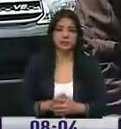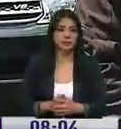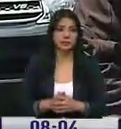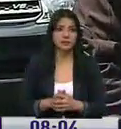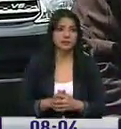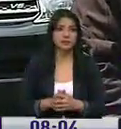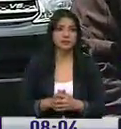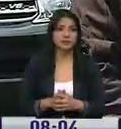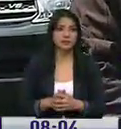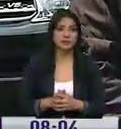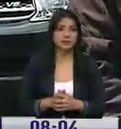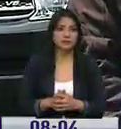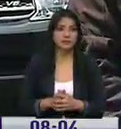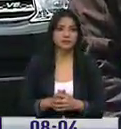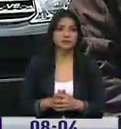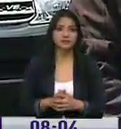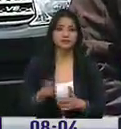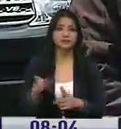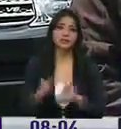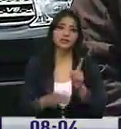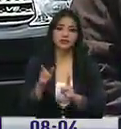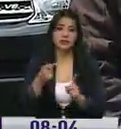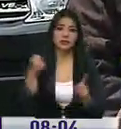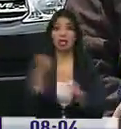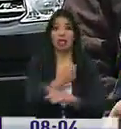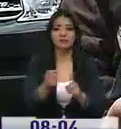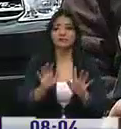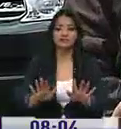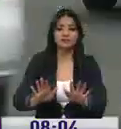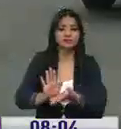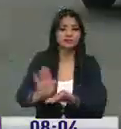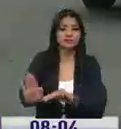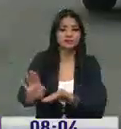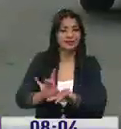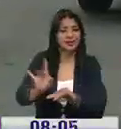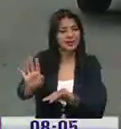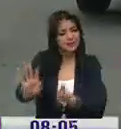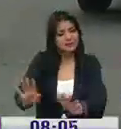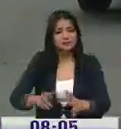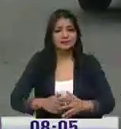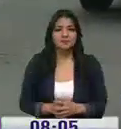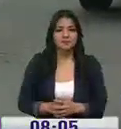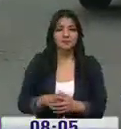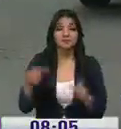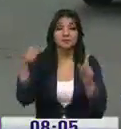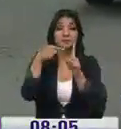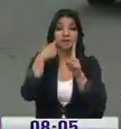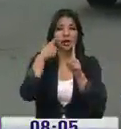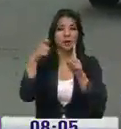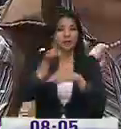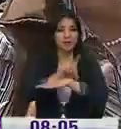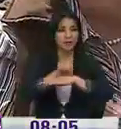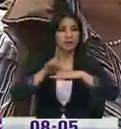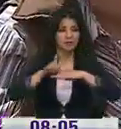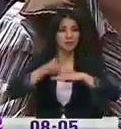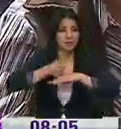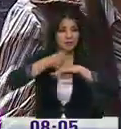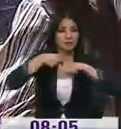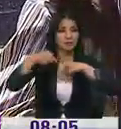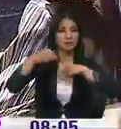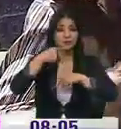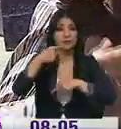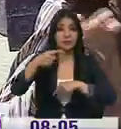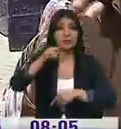dejar que nos afecte la actuación de los ciudadanos. A decir de Dani Gaibor, director de la entidad, manifestó que alrededor